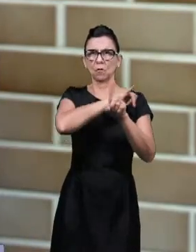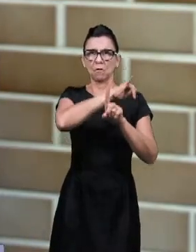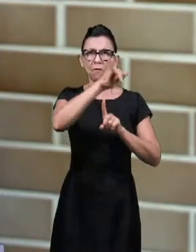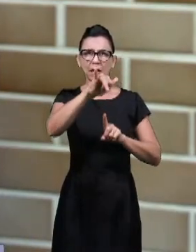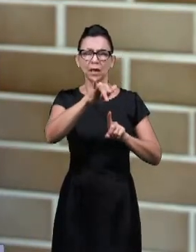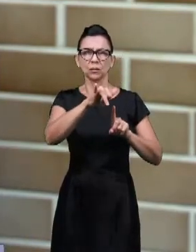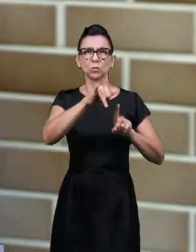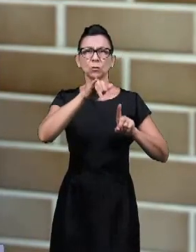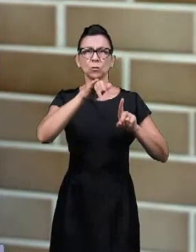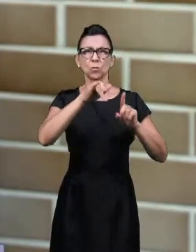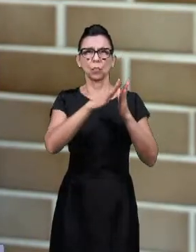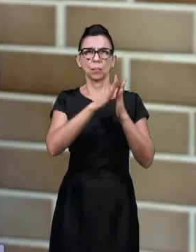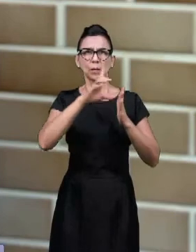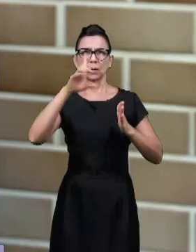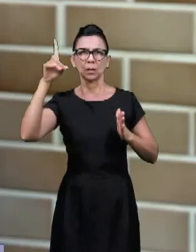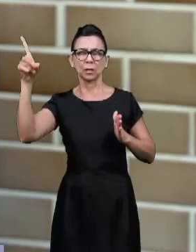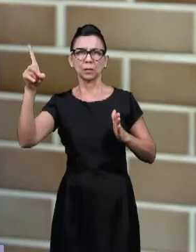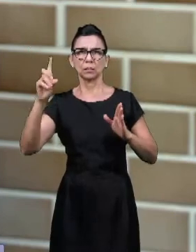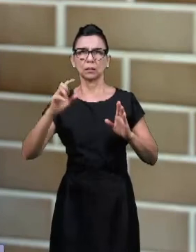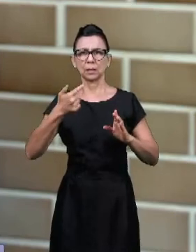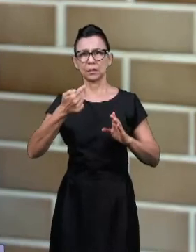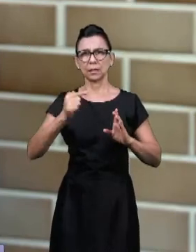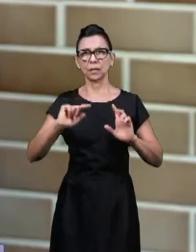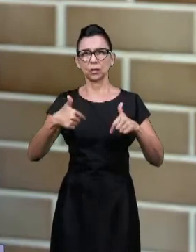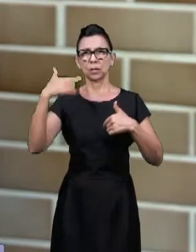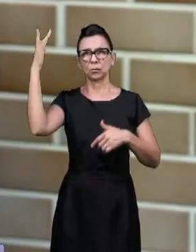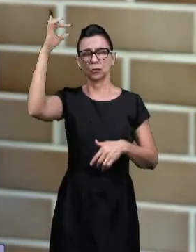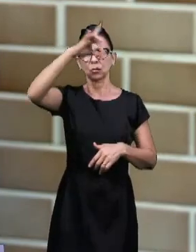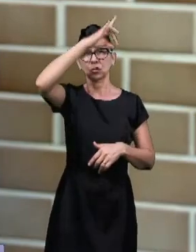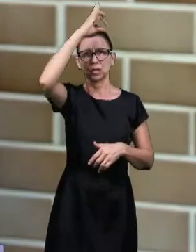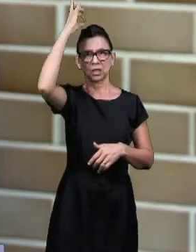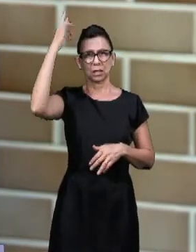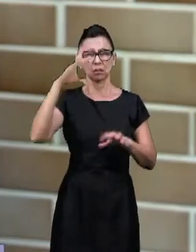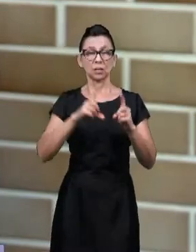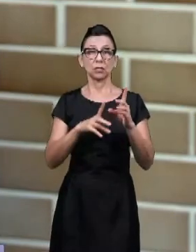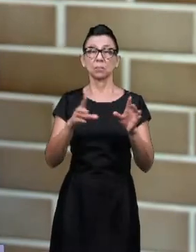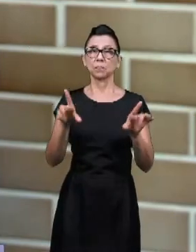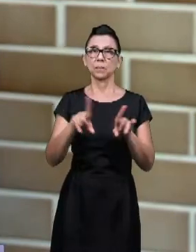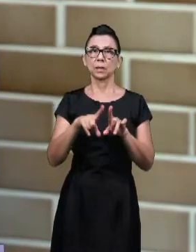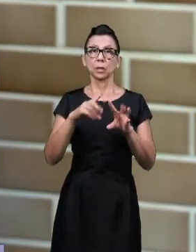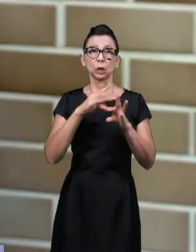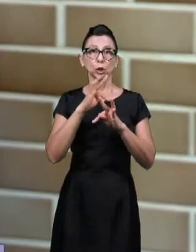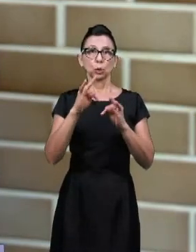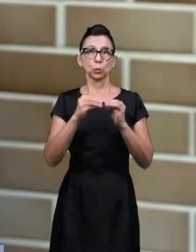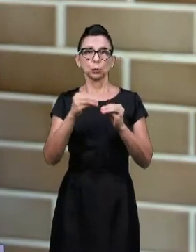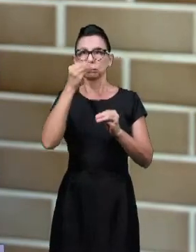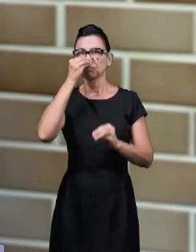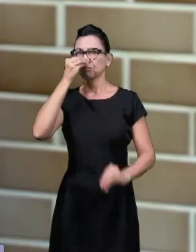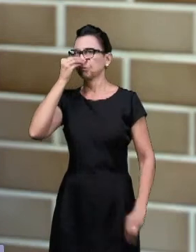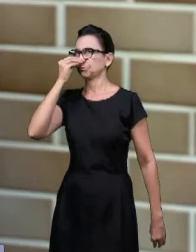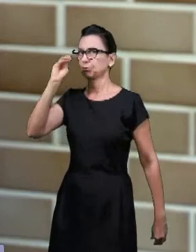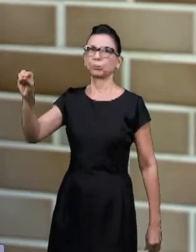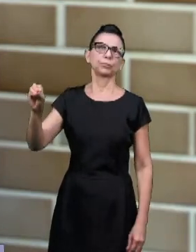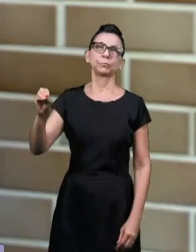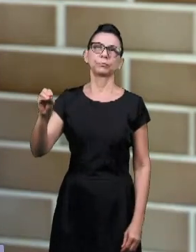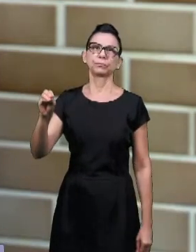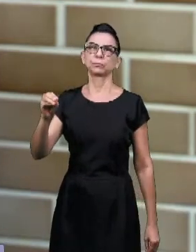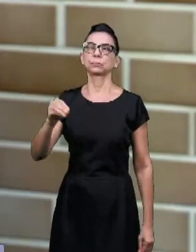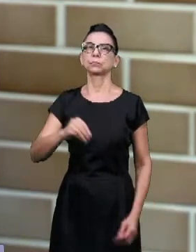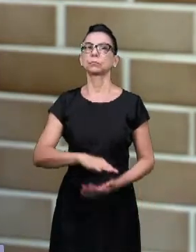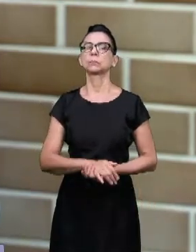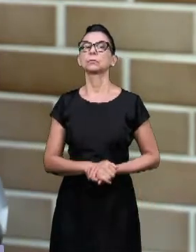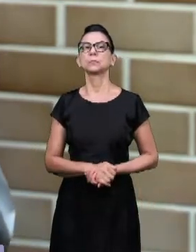os 7 Espíritos de Deus, e ela rejeitou a doutrina. Então foi muito bem colocado ali na sua